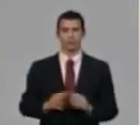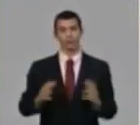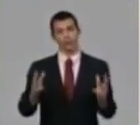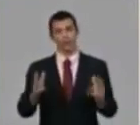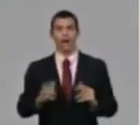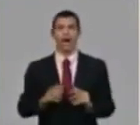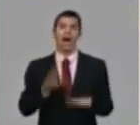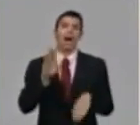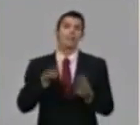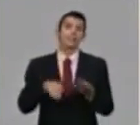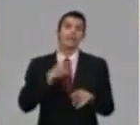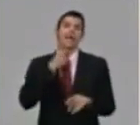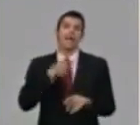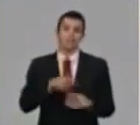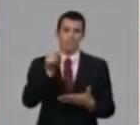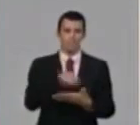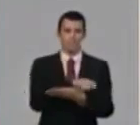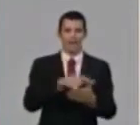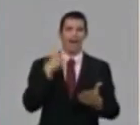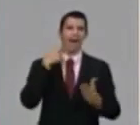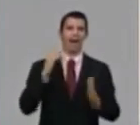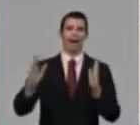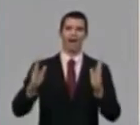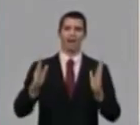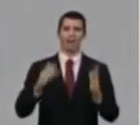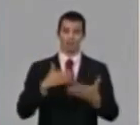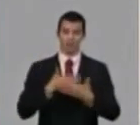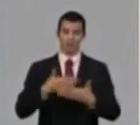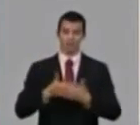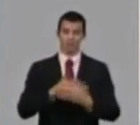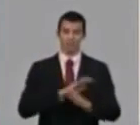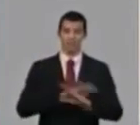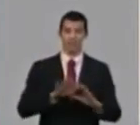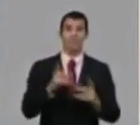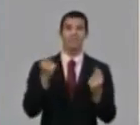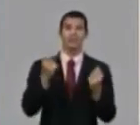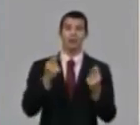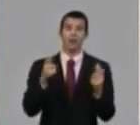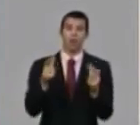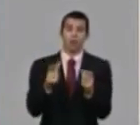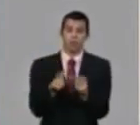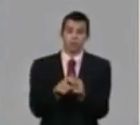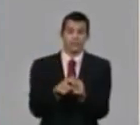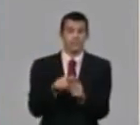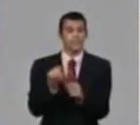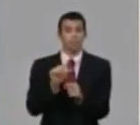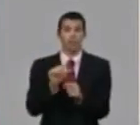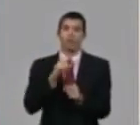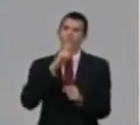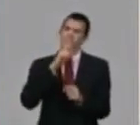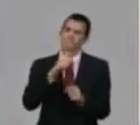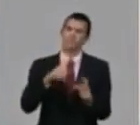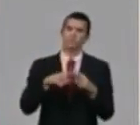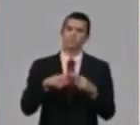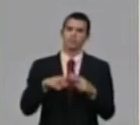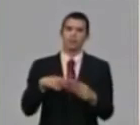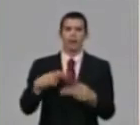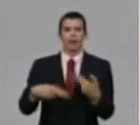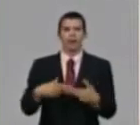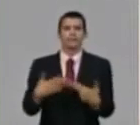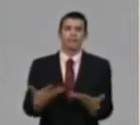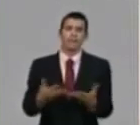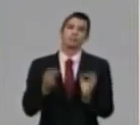resulte suficiente esos recursos, entonces interviene el presupuesto del Estado para hacerle las transferencias que se requieren y así garantizar la